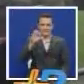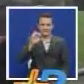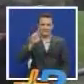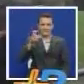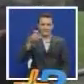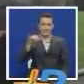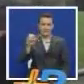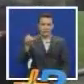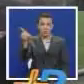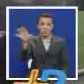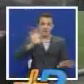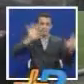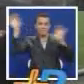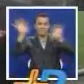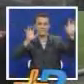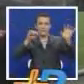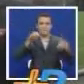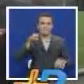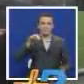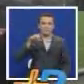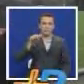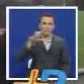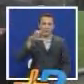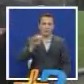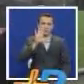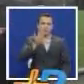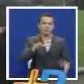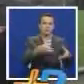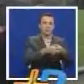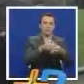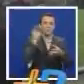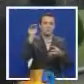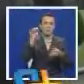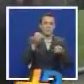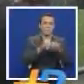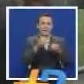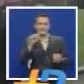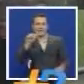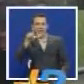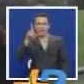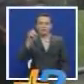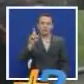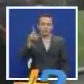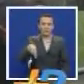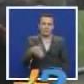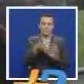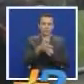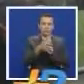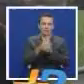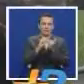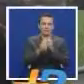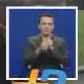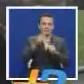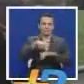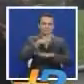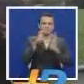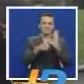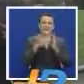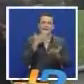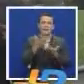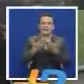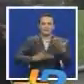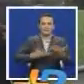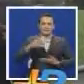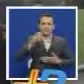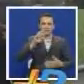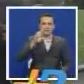de Mónaco de la selección argentina, y Aldo Leao Ramírez en profundidad. Todo en deportes, a nombre de la gala de Orlando